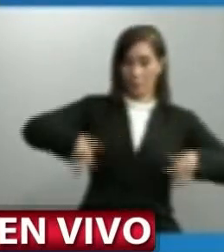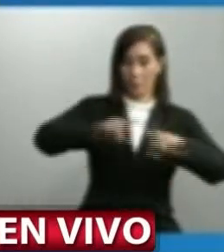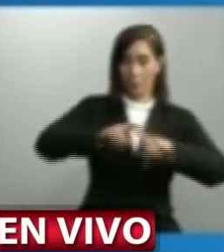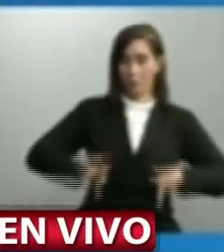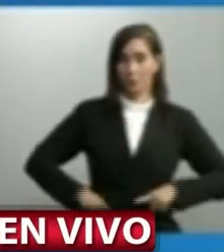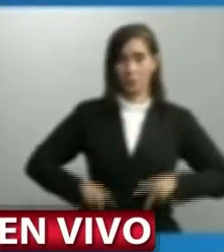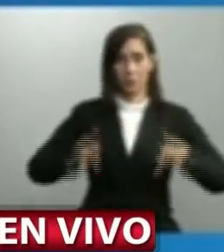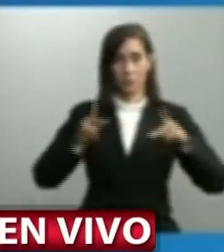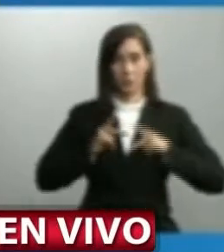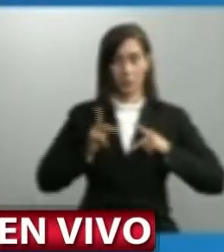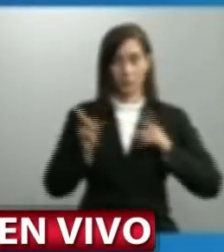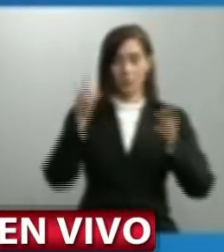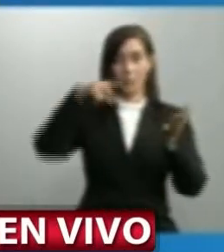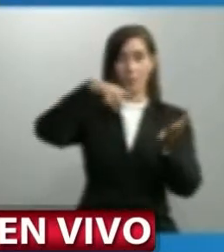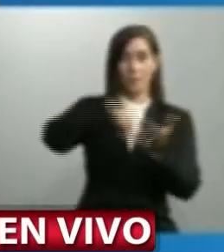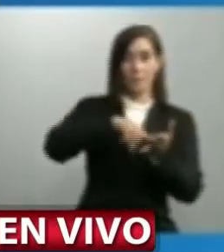residencia,